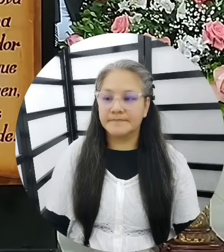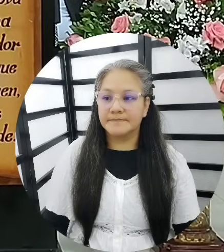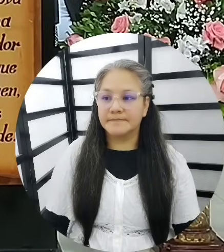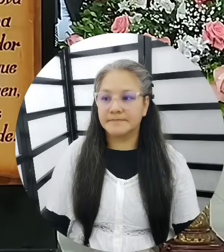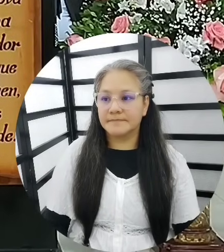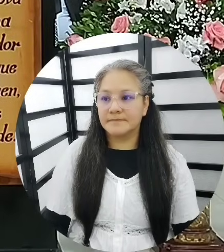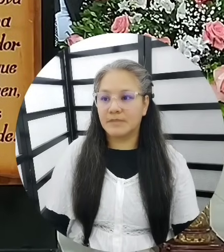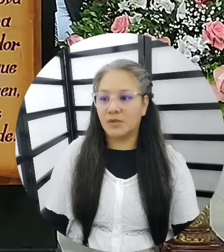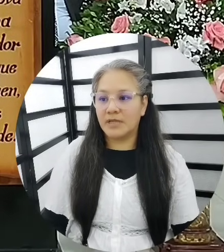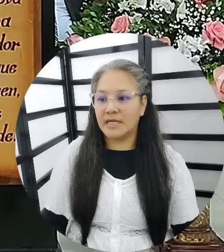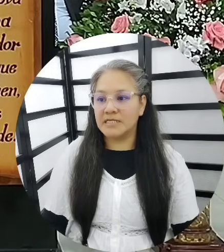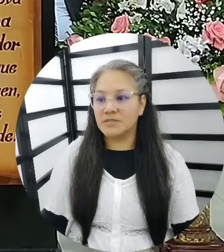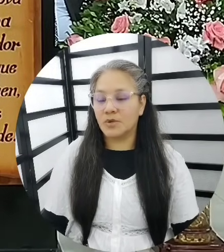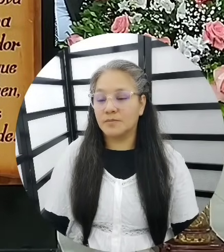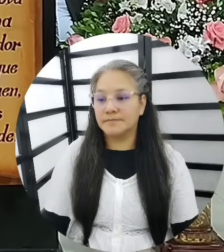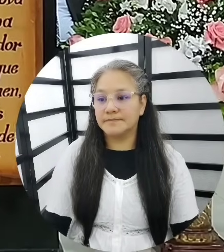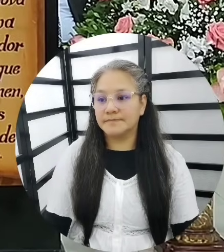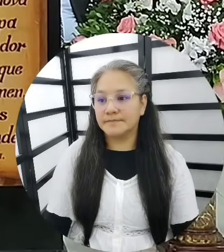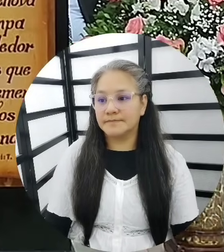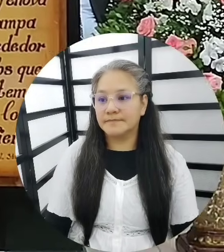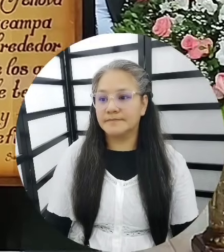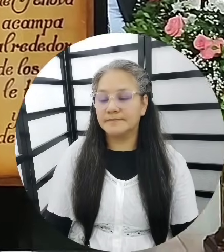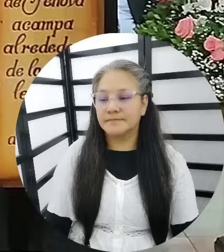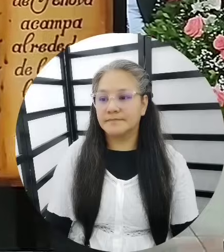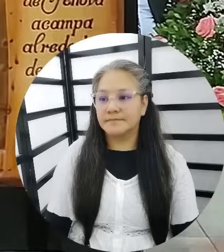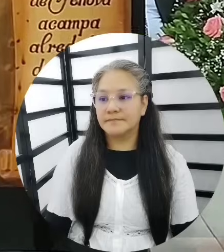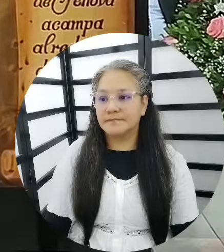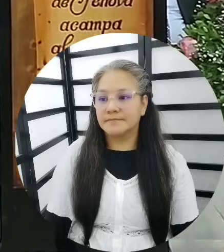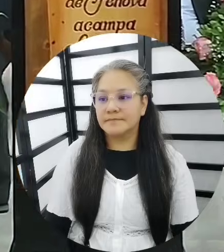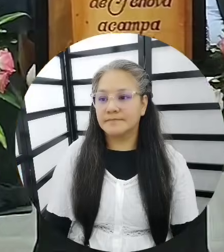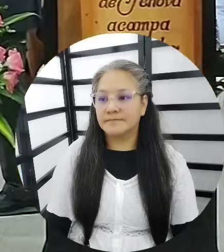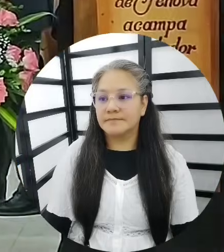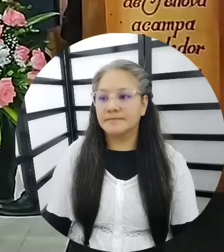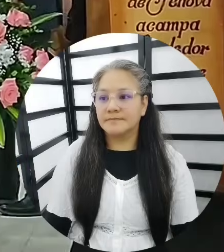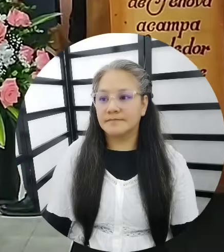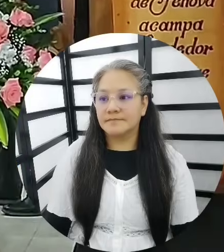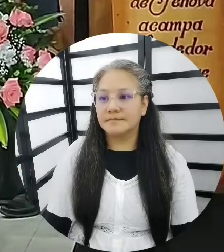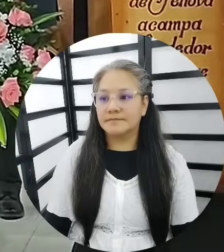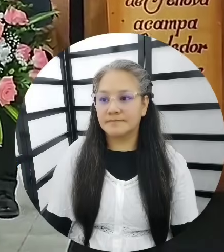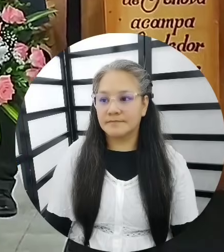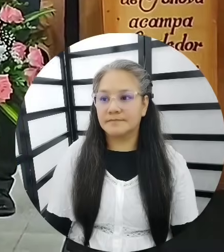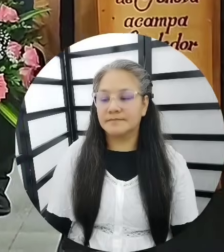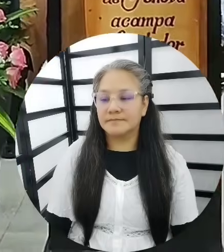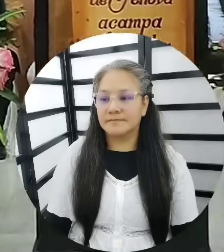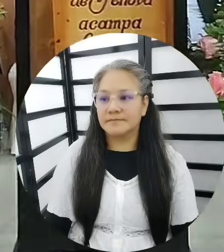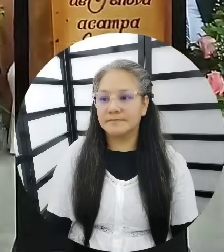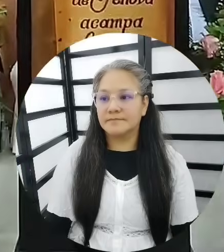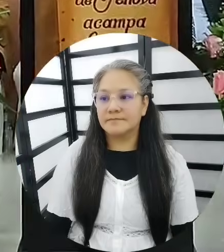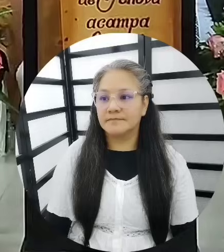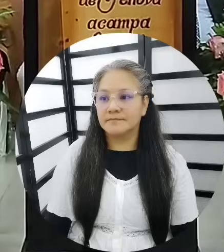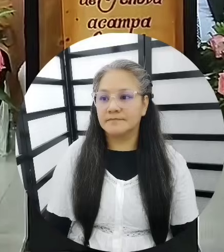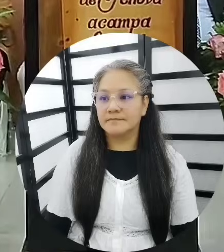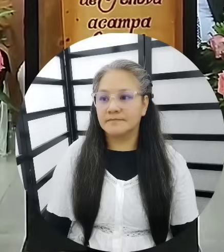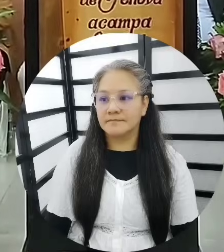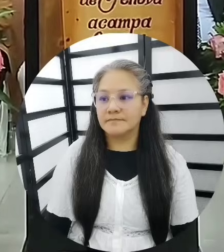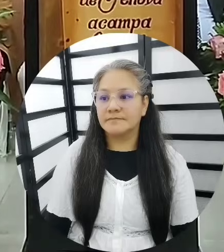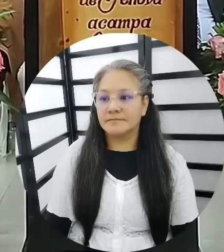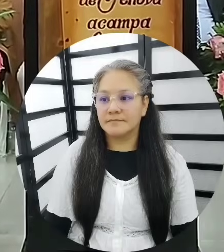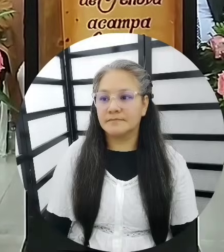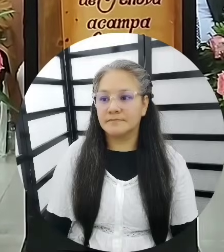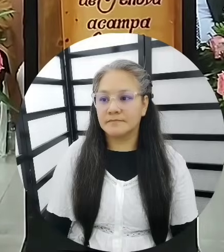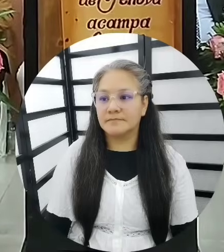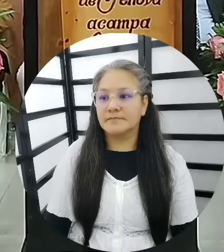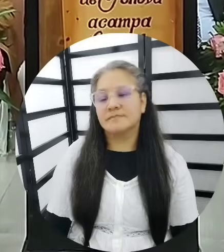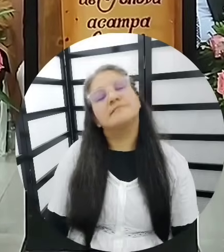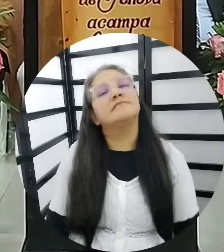Amén. Gloria a Dios. Y tenemos que estar muy unidos a ese presidente, muy sujeto a él, lo que él dice, lo